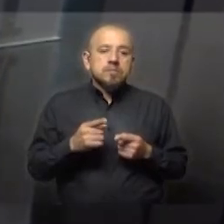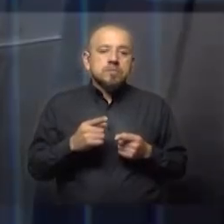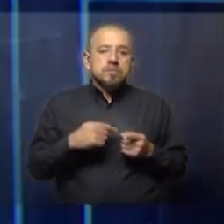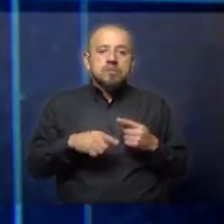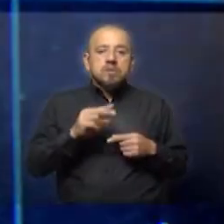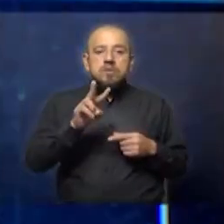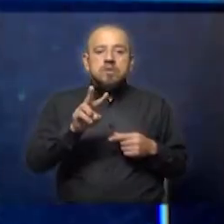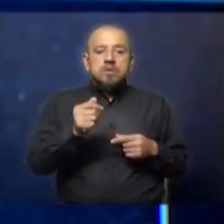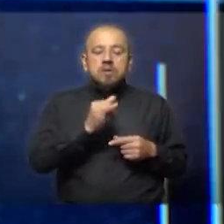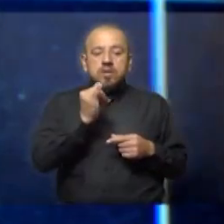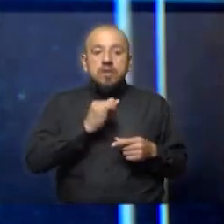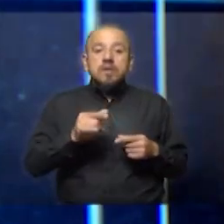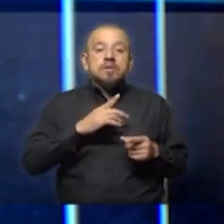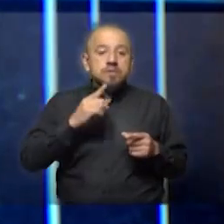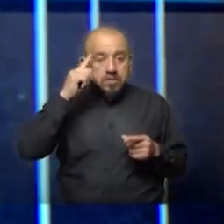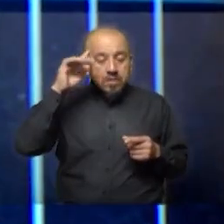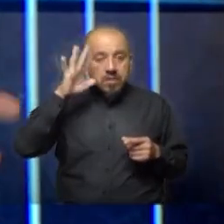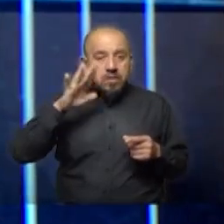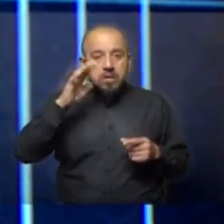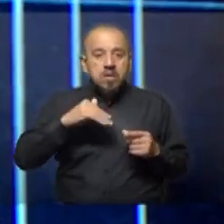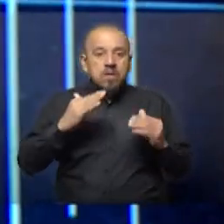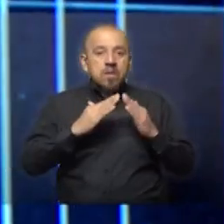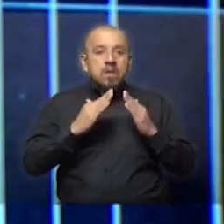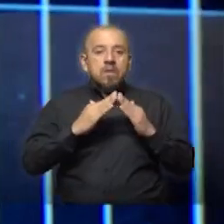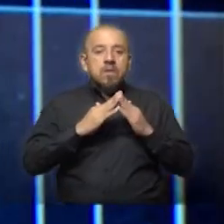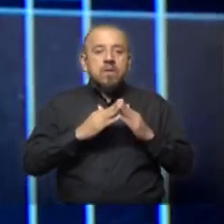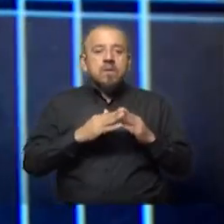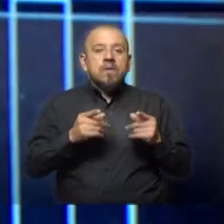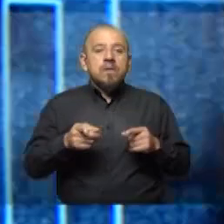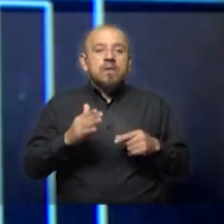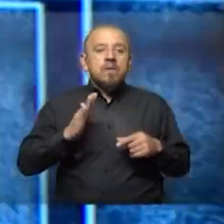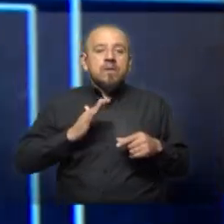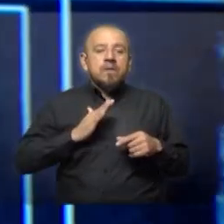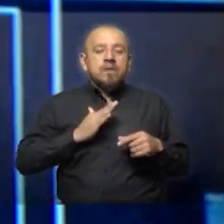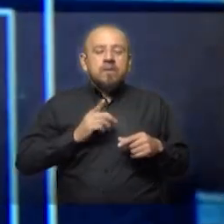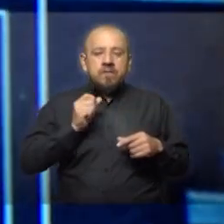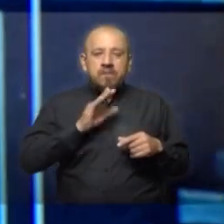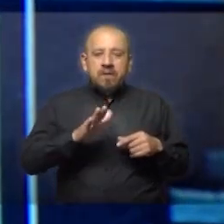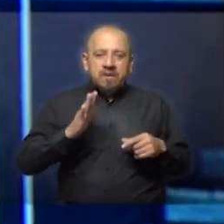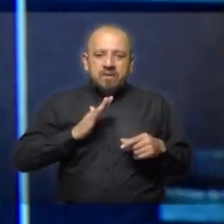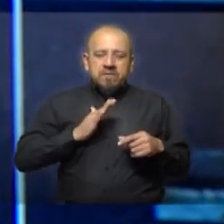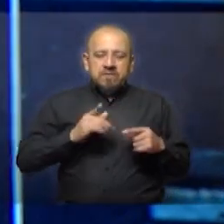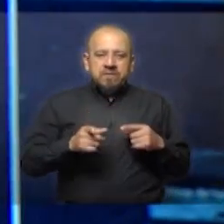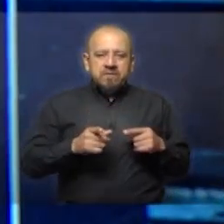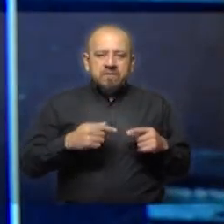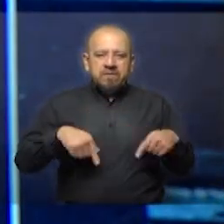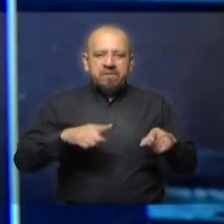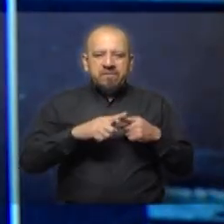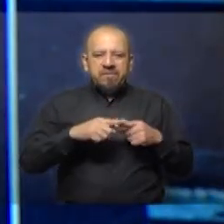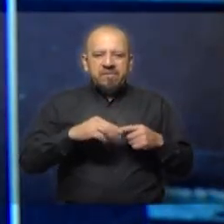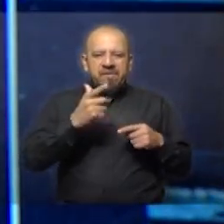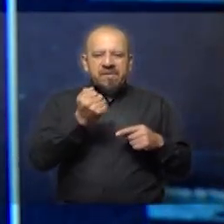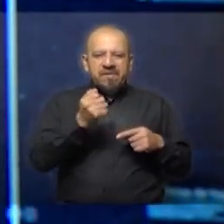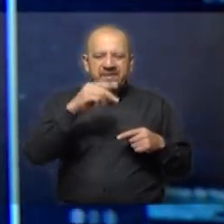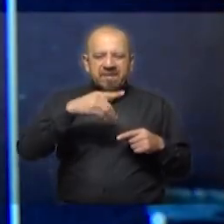no Ferreira tiene el supuesto de que las tareas domésticas son una carga de la mujer propia de la mujer no y Miguel andrioli que ha